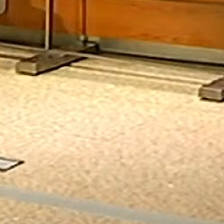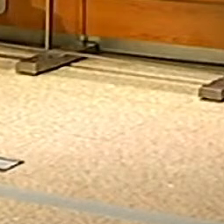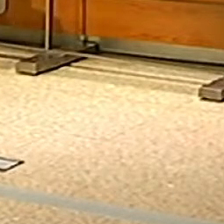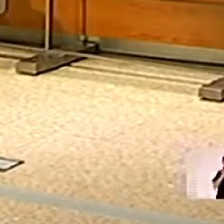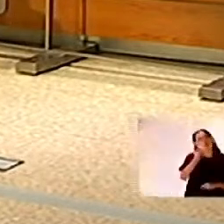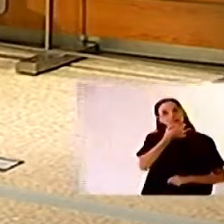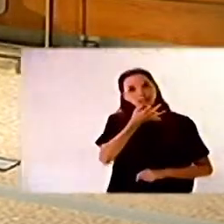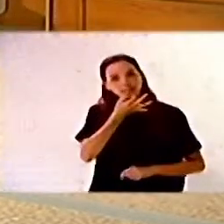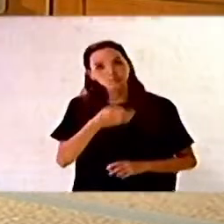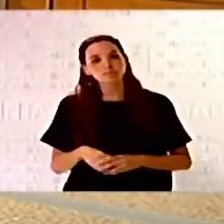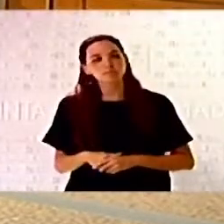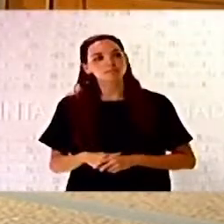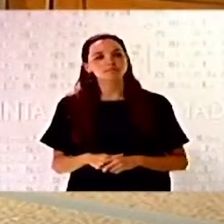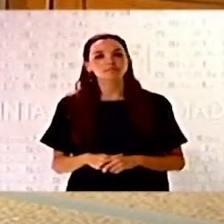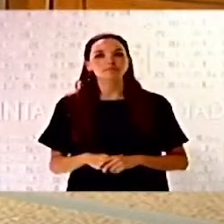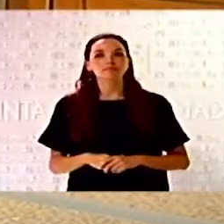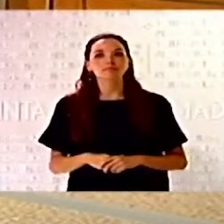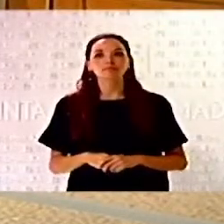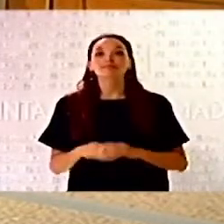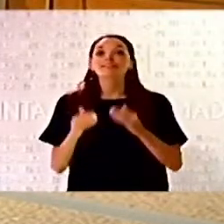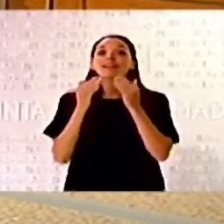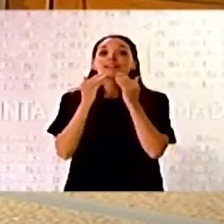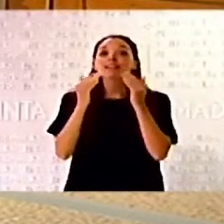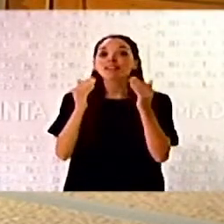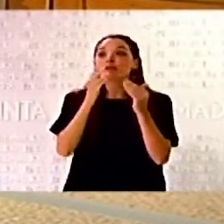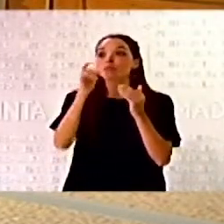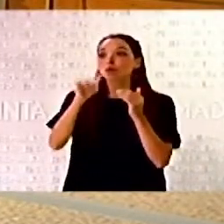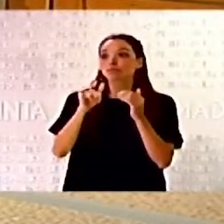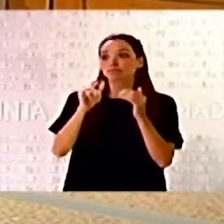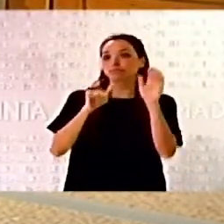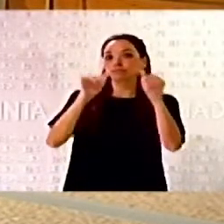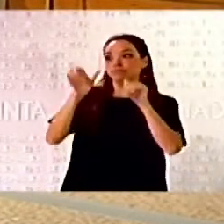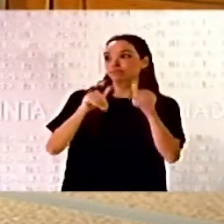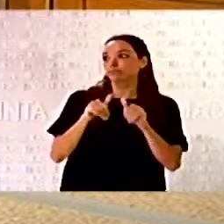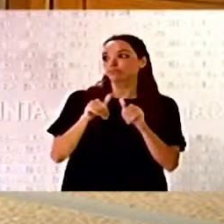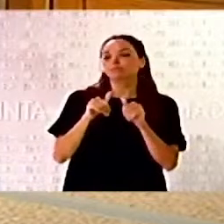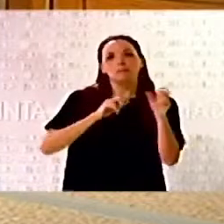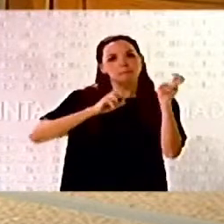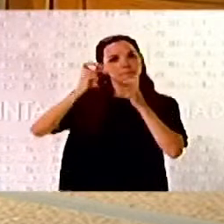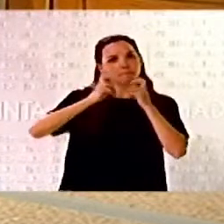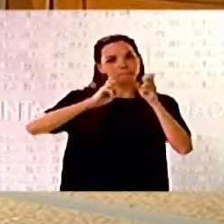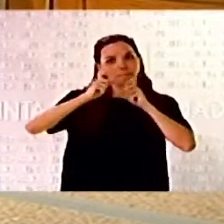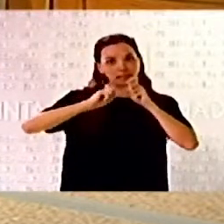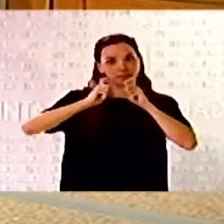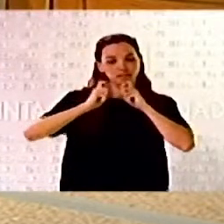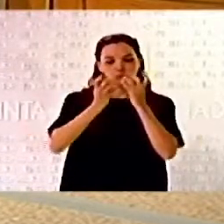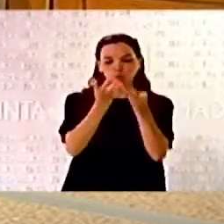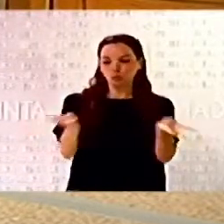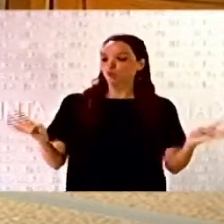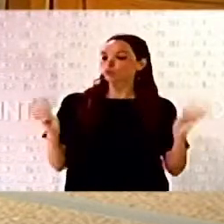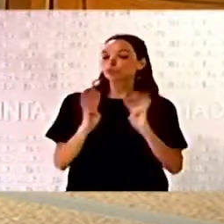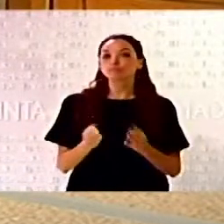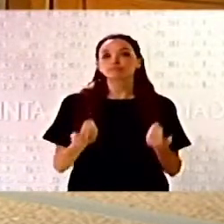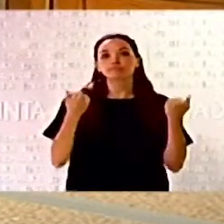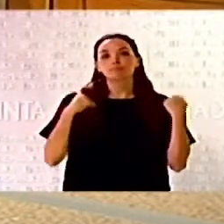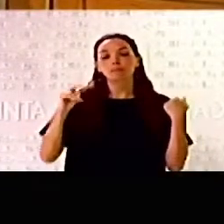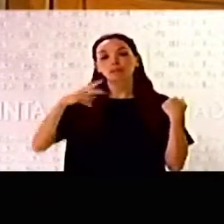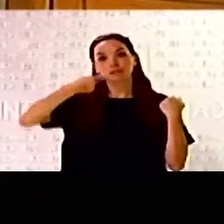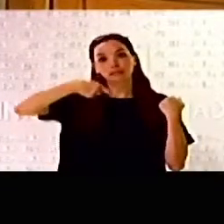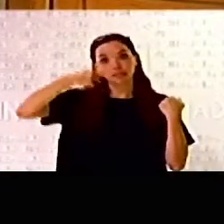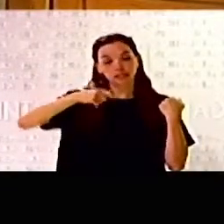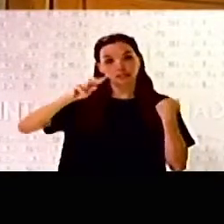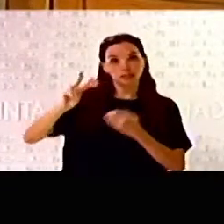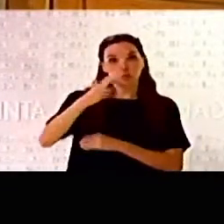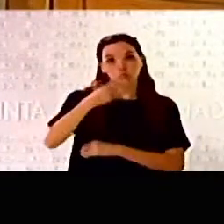Buenas tardes. Gracias por acudir a esta convocatoria de prensa de la Vicepresidencia Segunda y